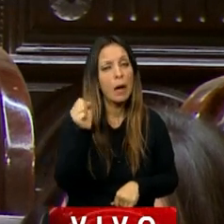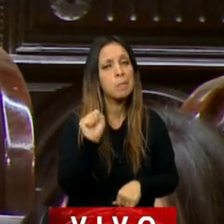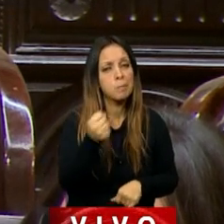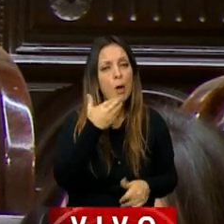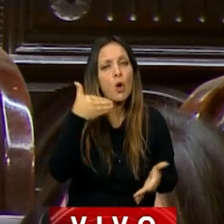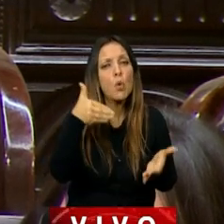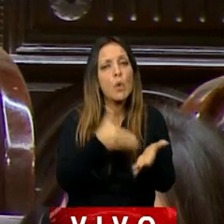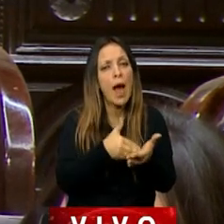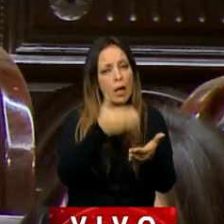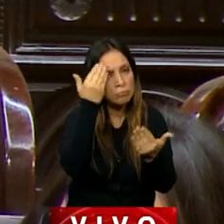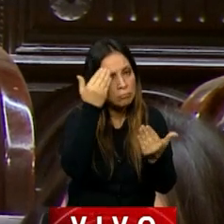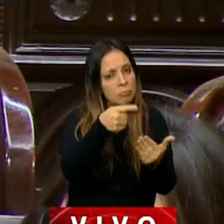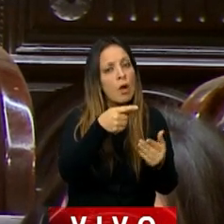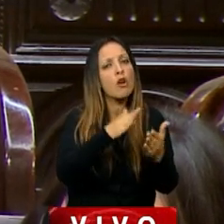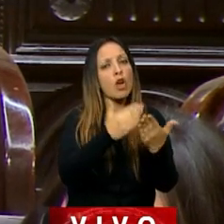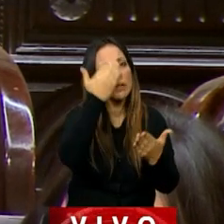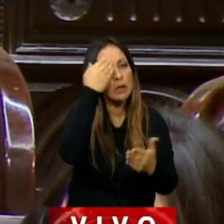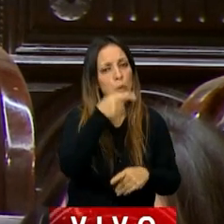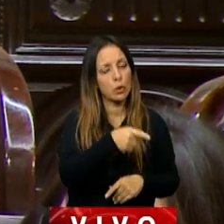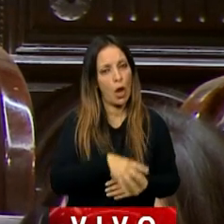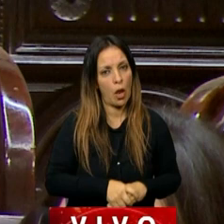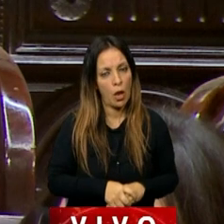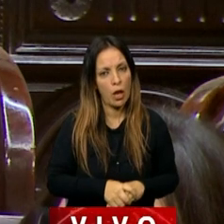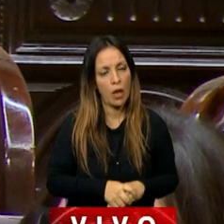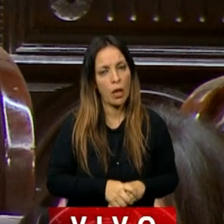la Constitución argentina. Acá,